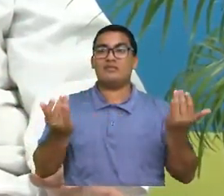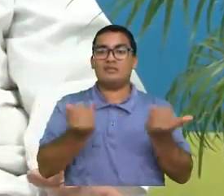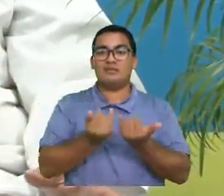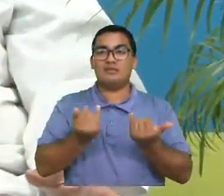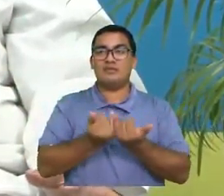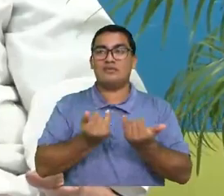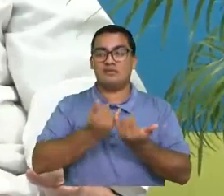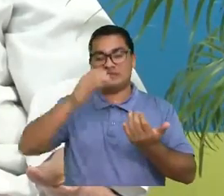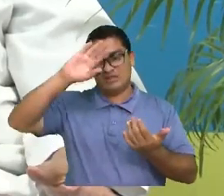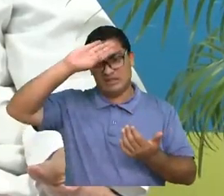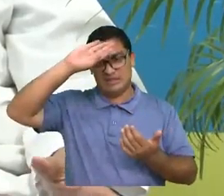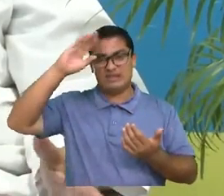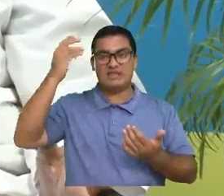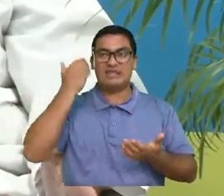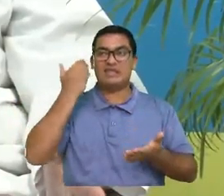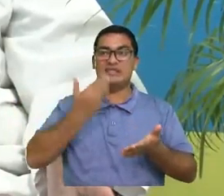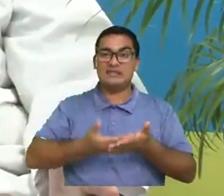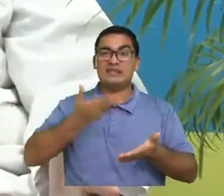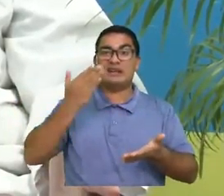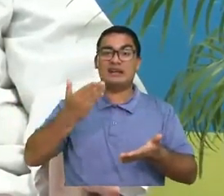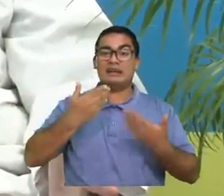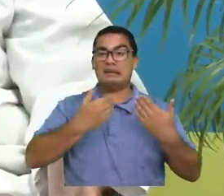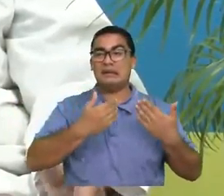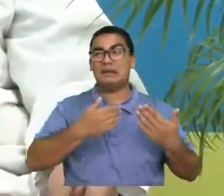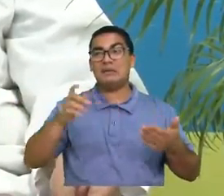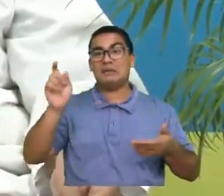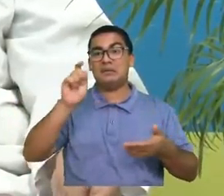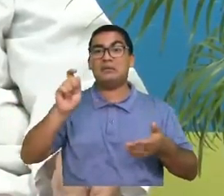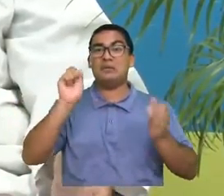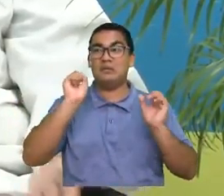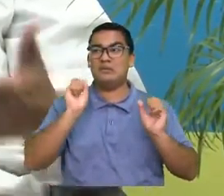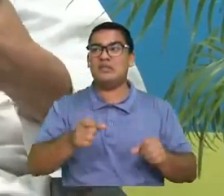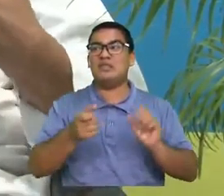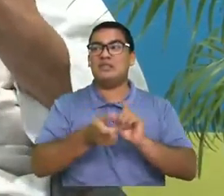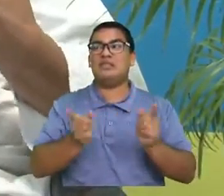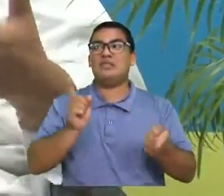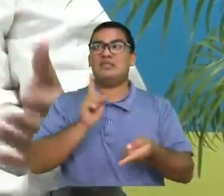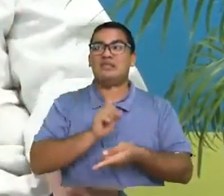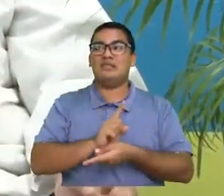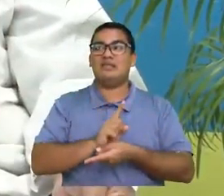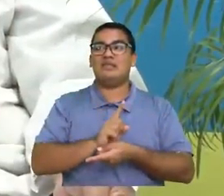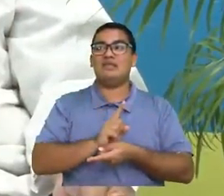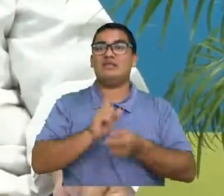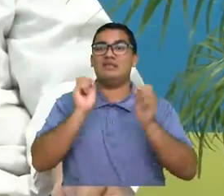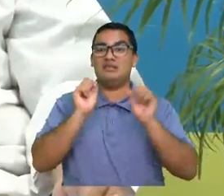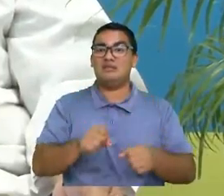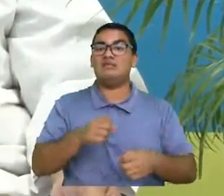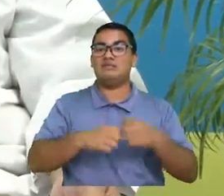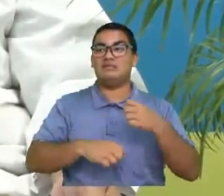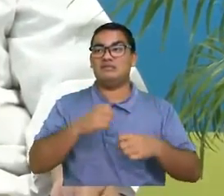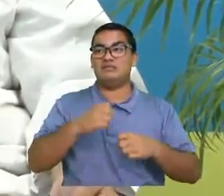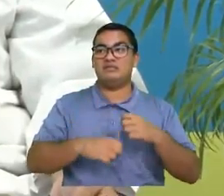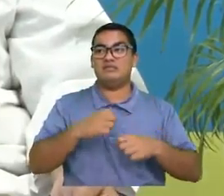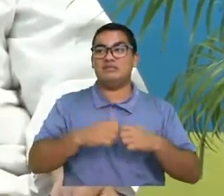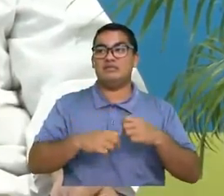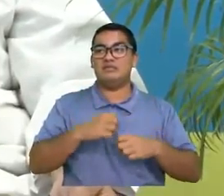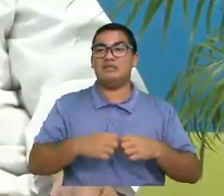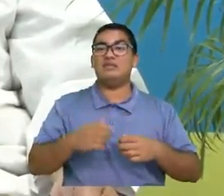calentura y dejas que pase eso, se puede convertir ya en un proceso ya infeccioso que puede